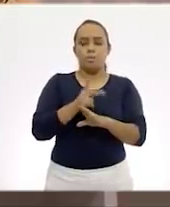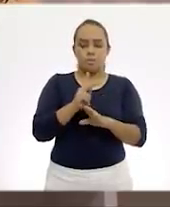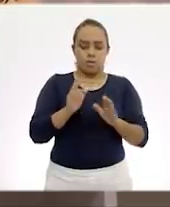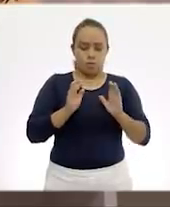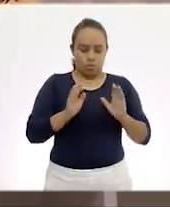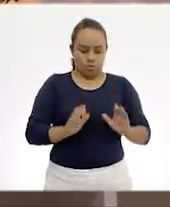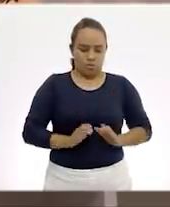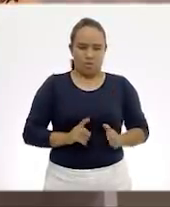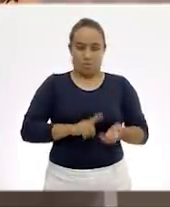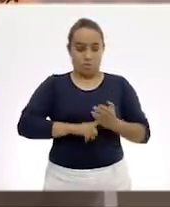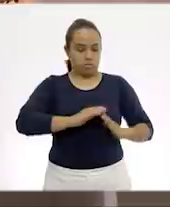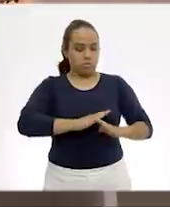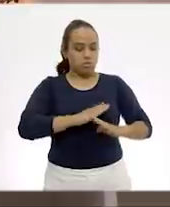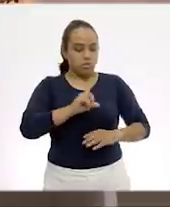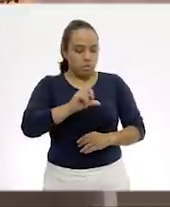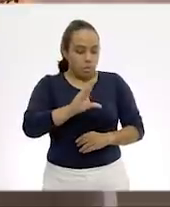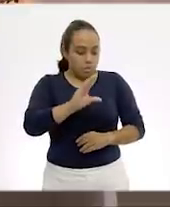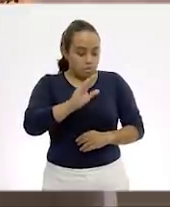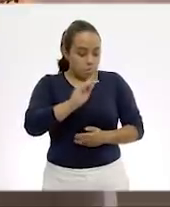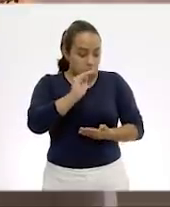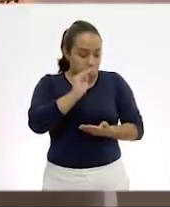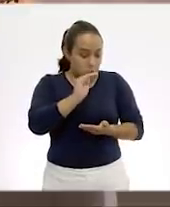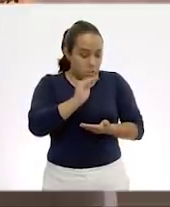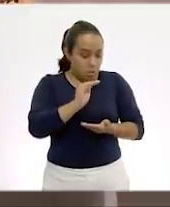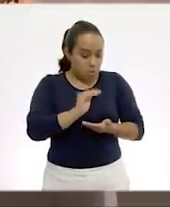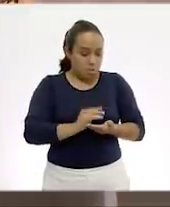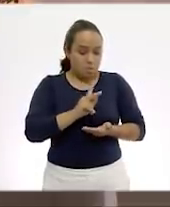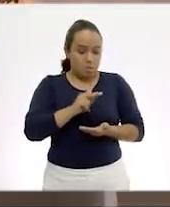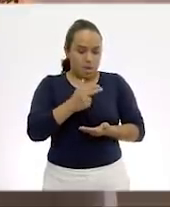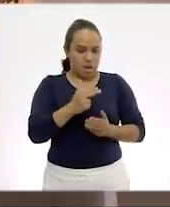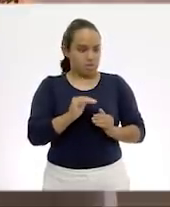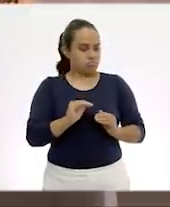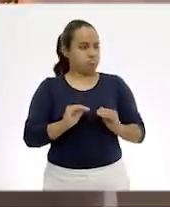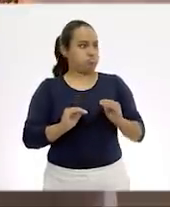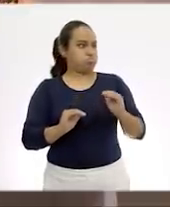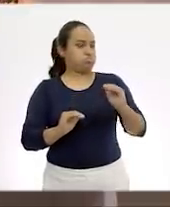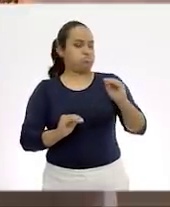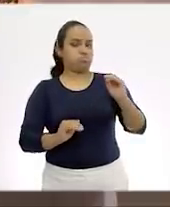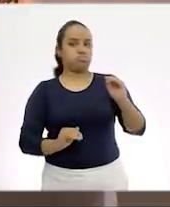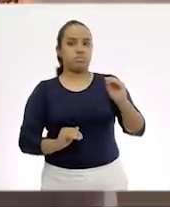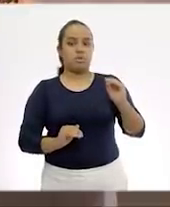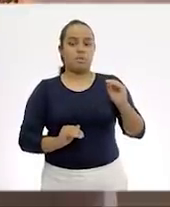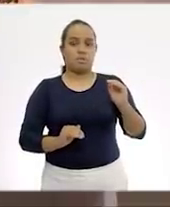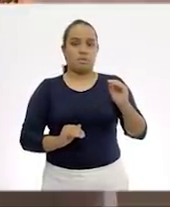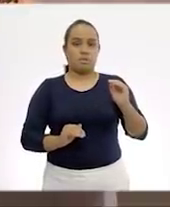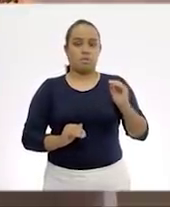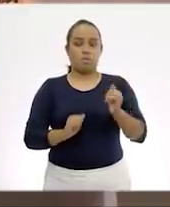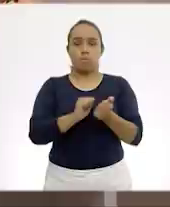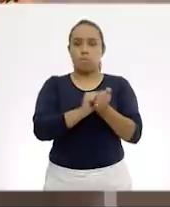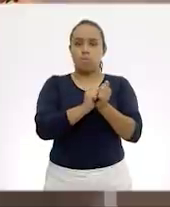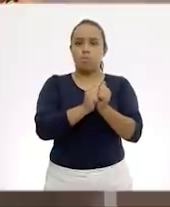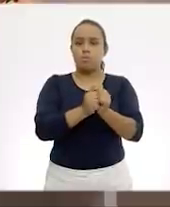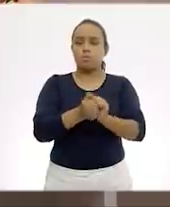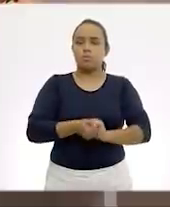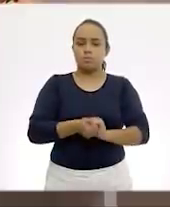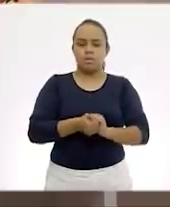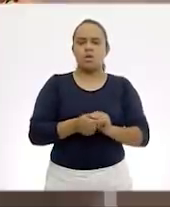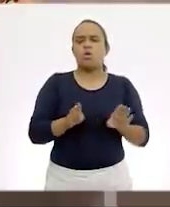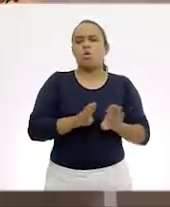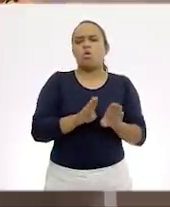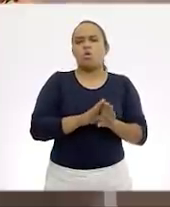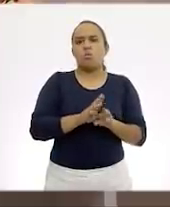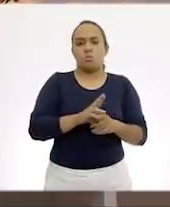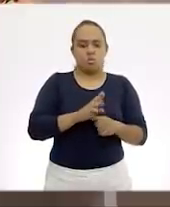sistema inmunológico disminuya, se altere el pH, se vuelva en condiciones